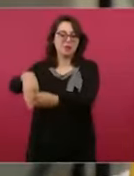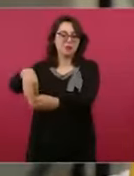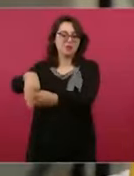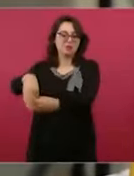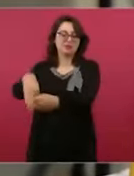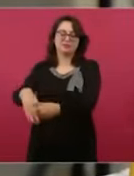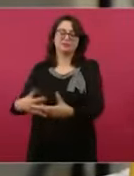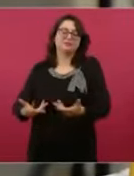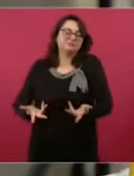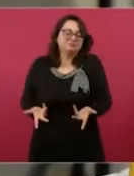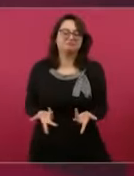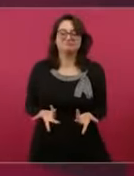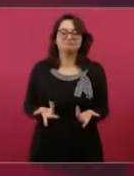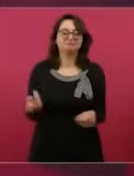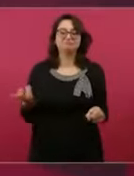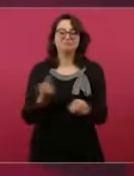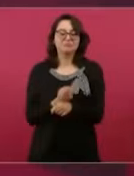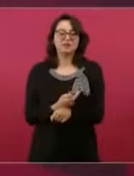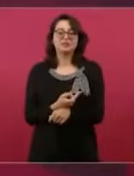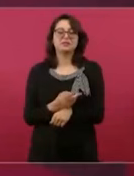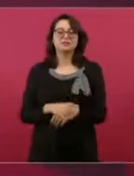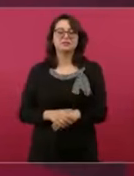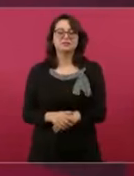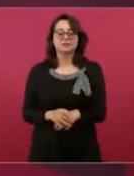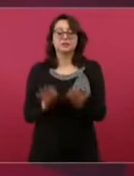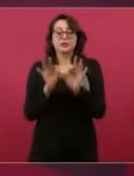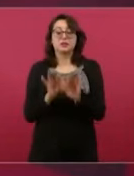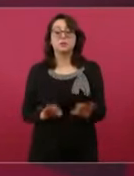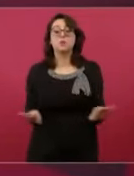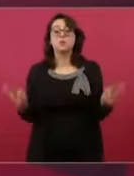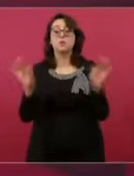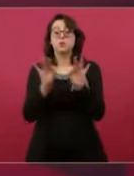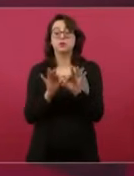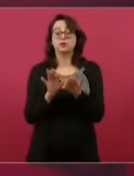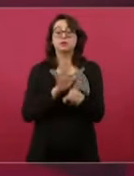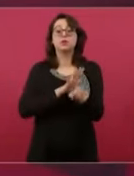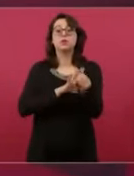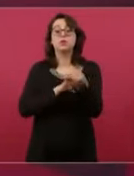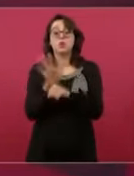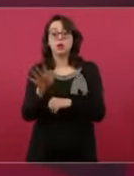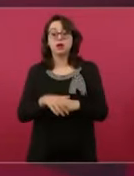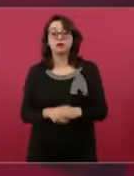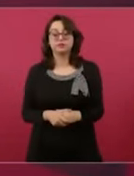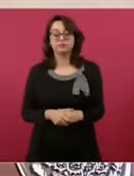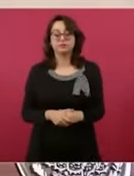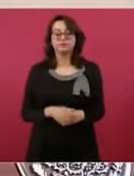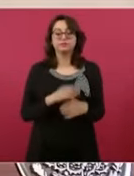todo es que haya democracia,